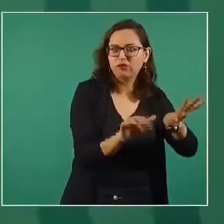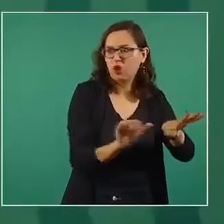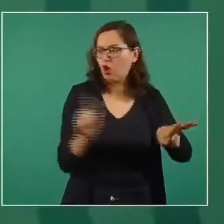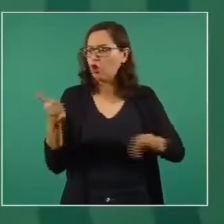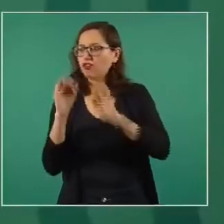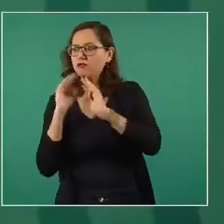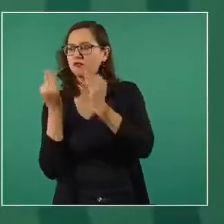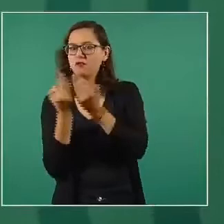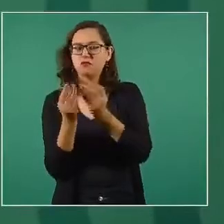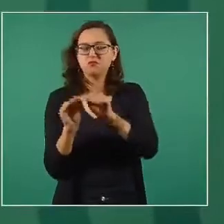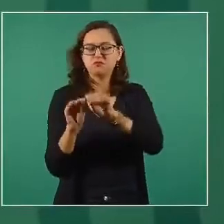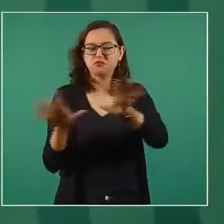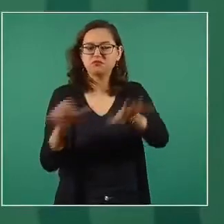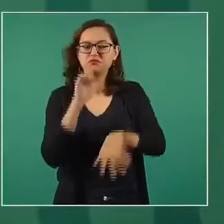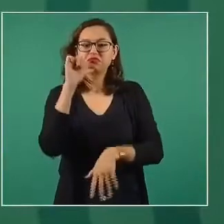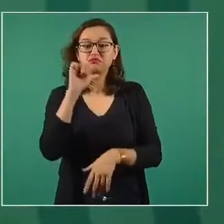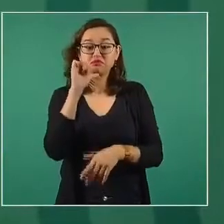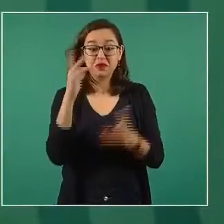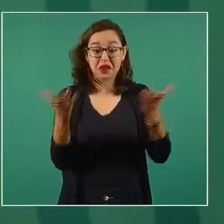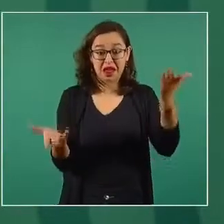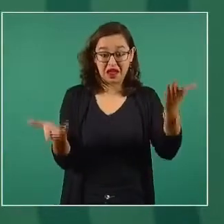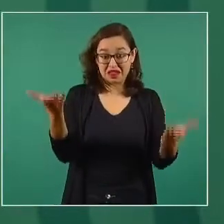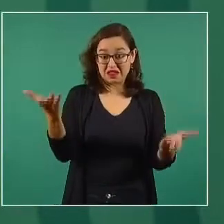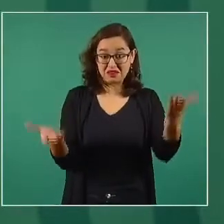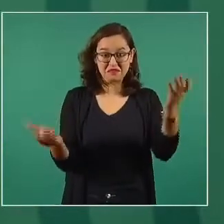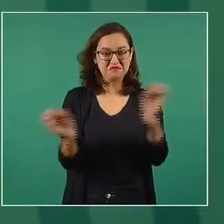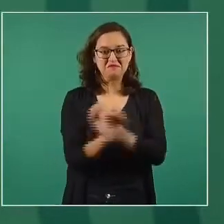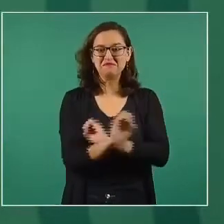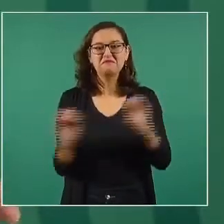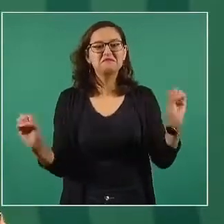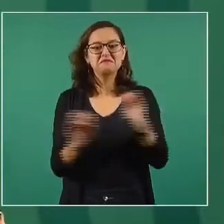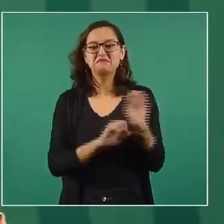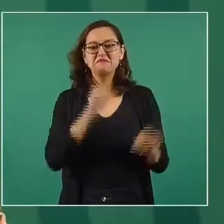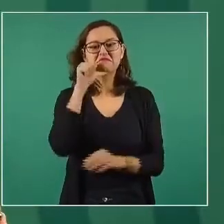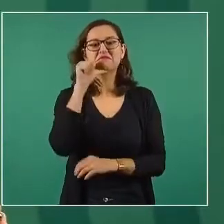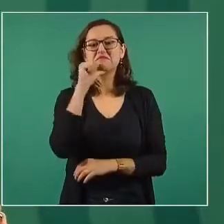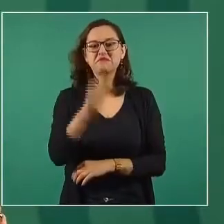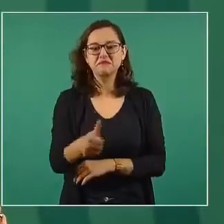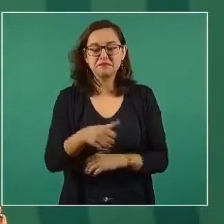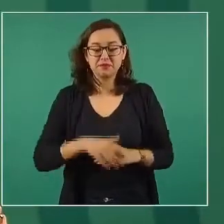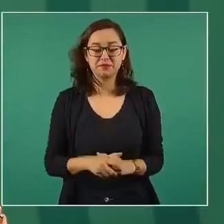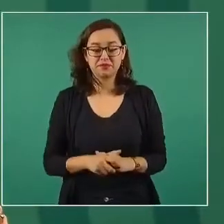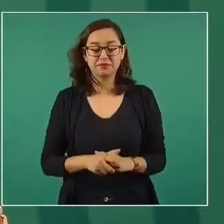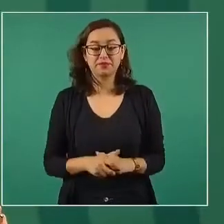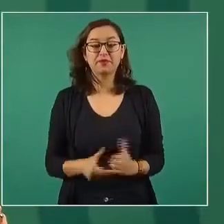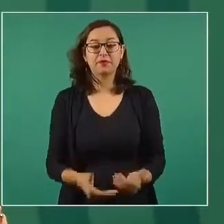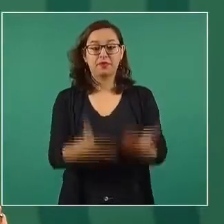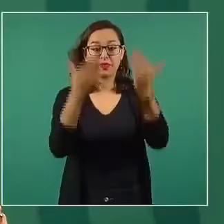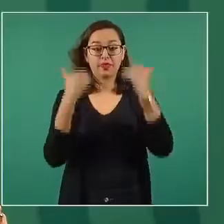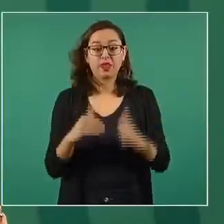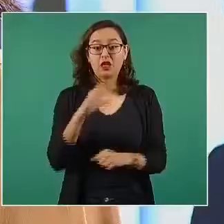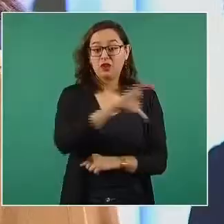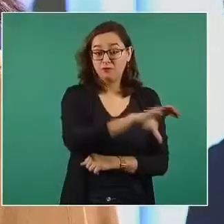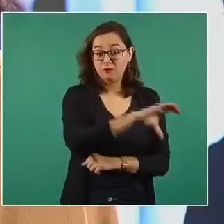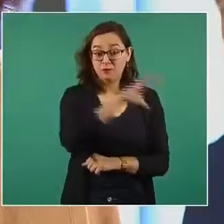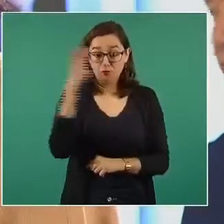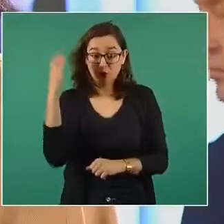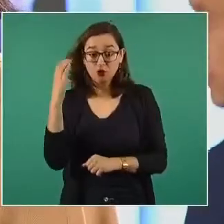respecto. Cero equilibrio periodístico. No solo eso, publica una fotografía del